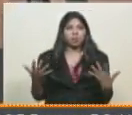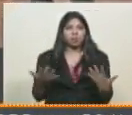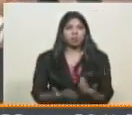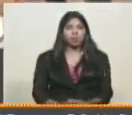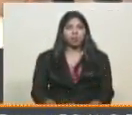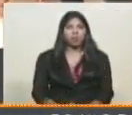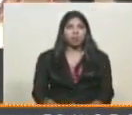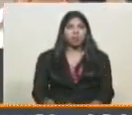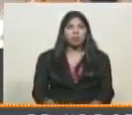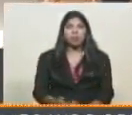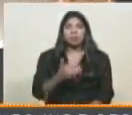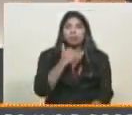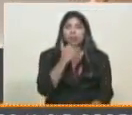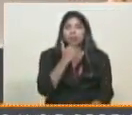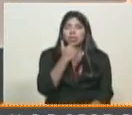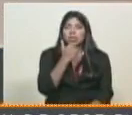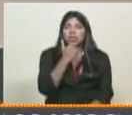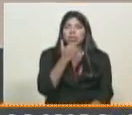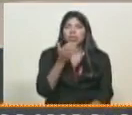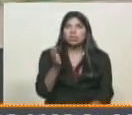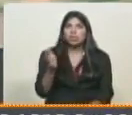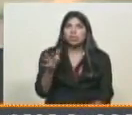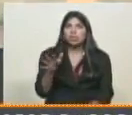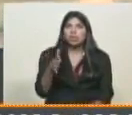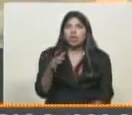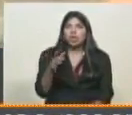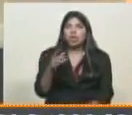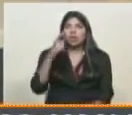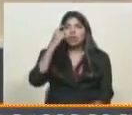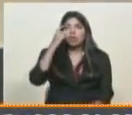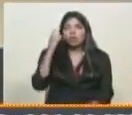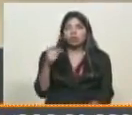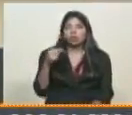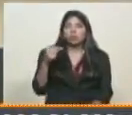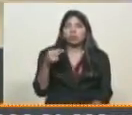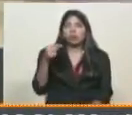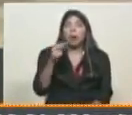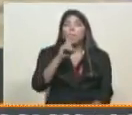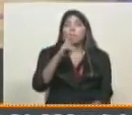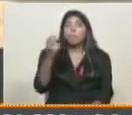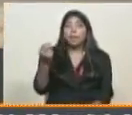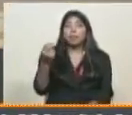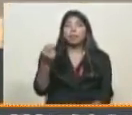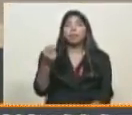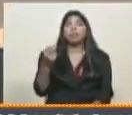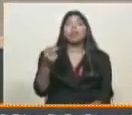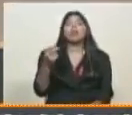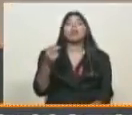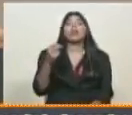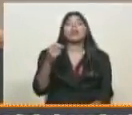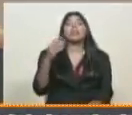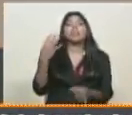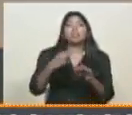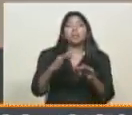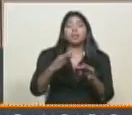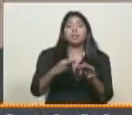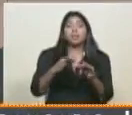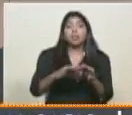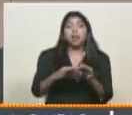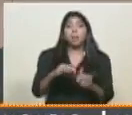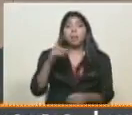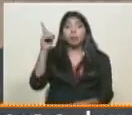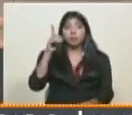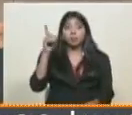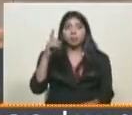casi que no aquí a pocos días el próximo 20 de septiembre se va a estar realizando en viena en esta cumbre de los países